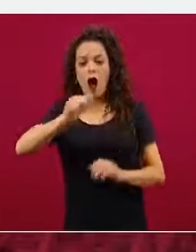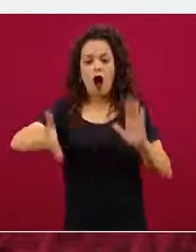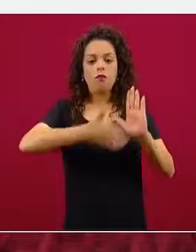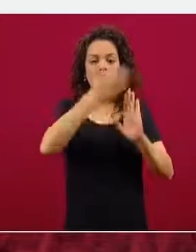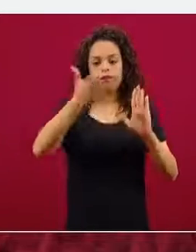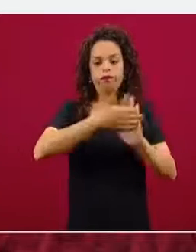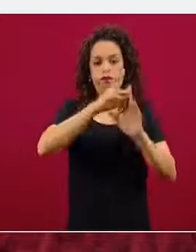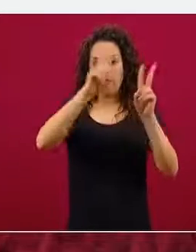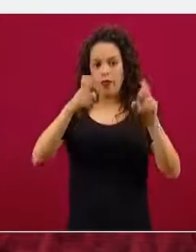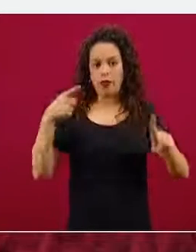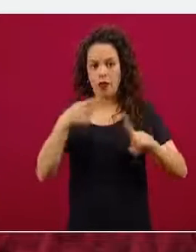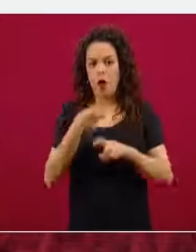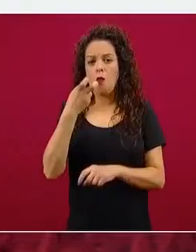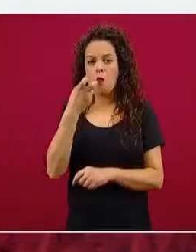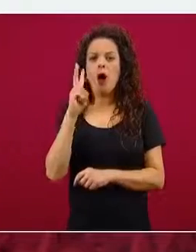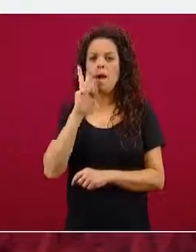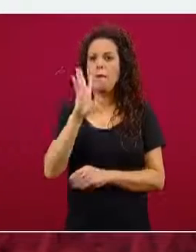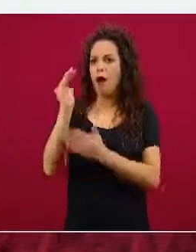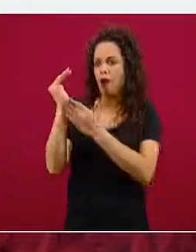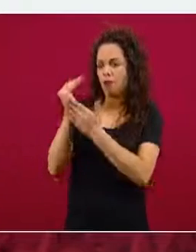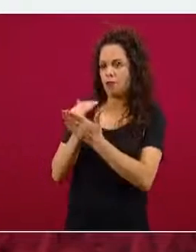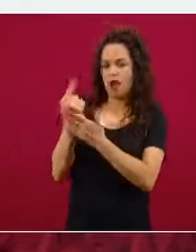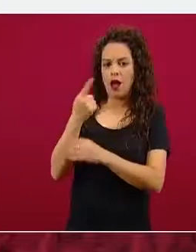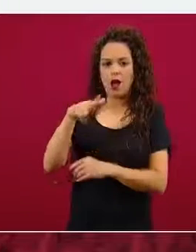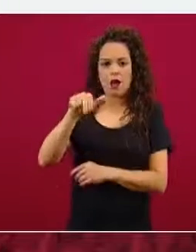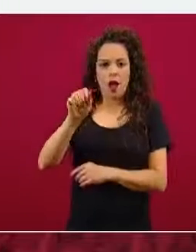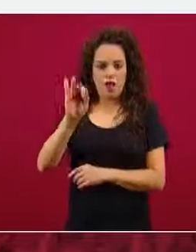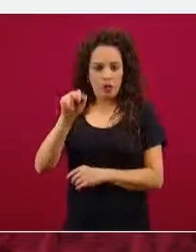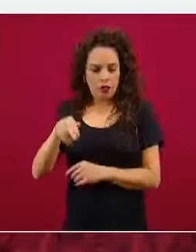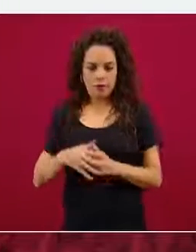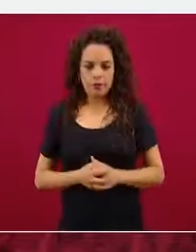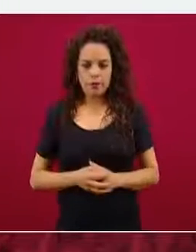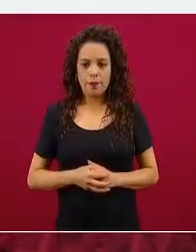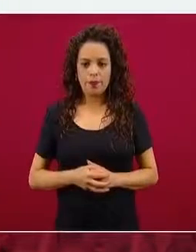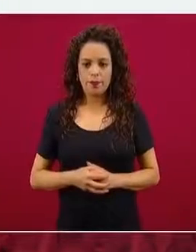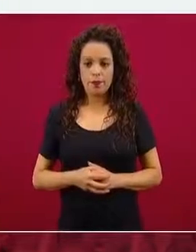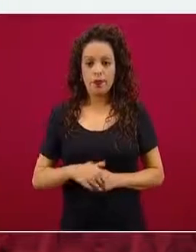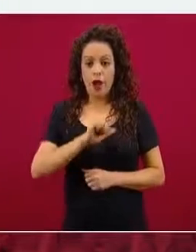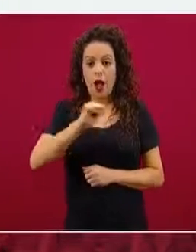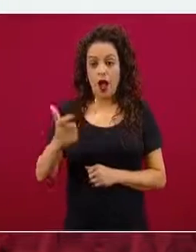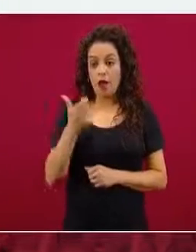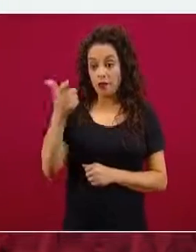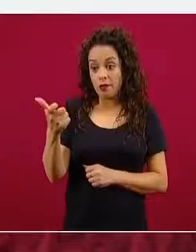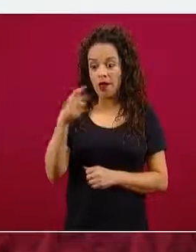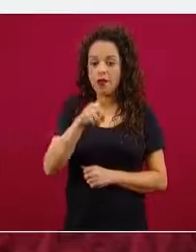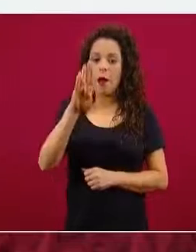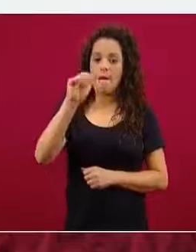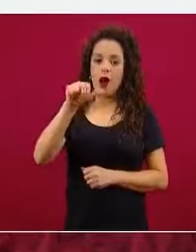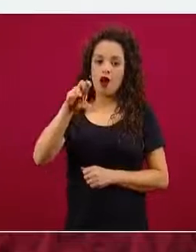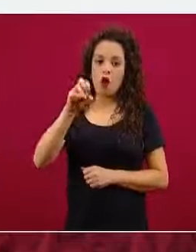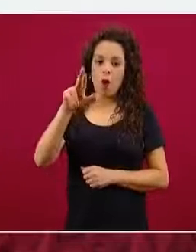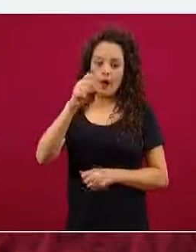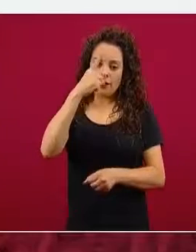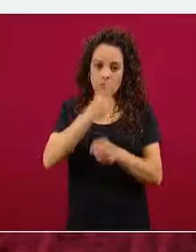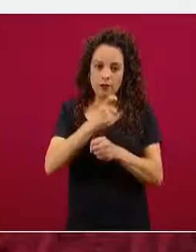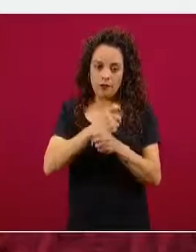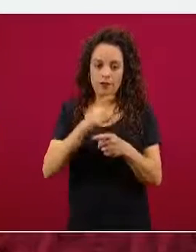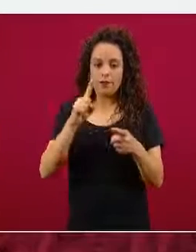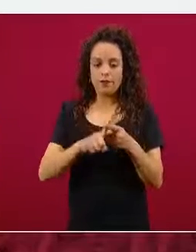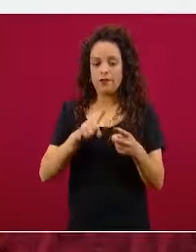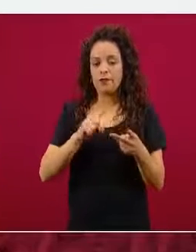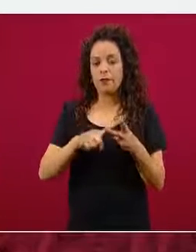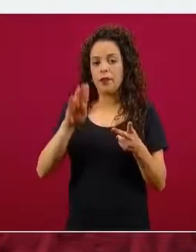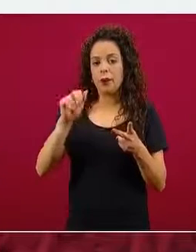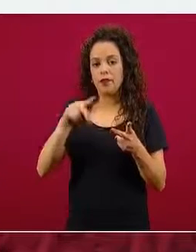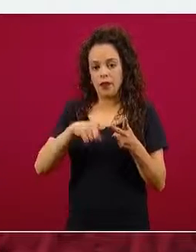eso es que se ven tan pequeños comparados al de NAFIN. En monto, si nos fuéramos a monto, pues Banobras estaría en primer lugar, NAFIN en segundo y Bancomex en